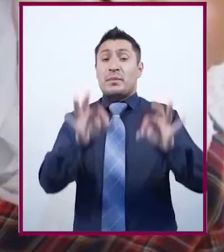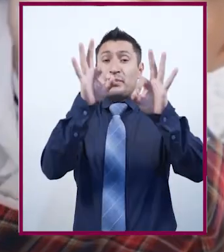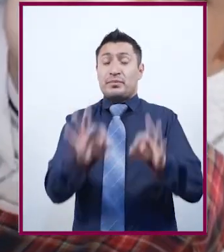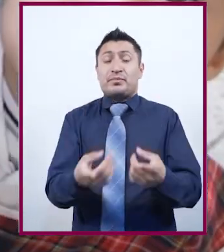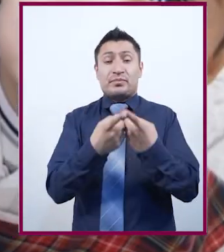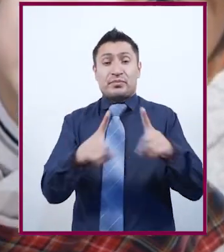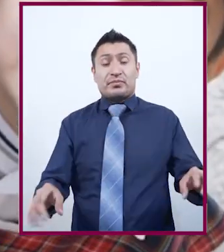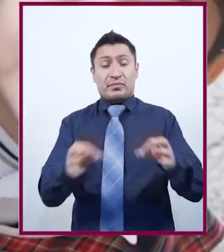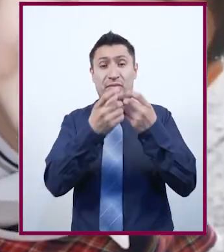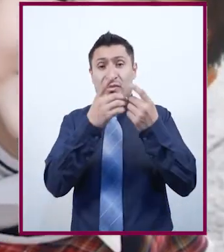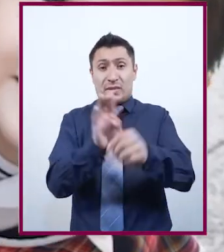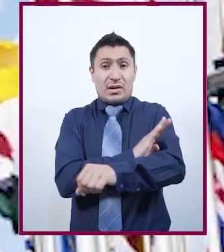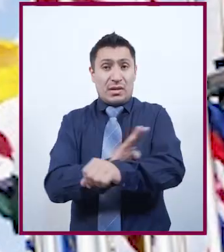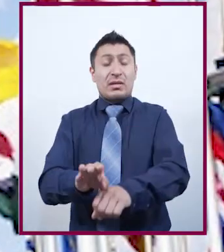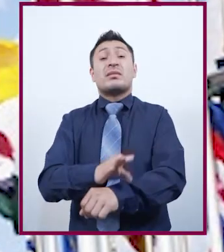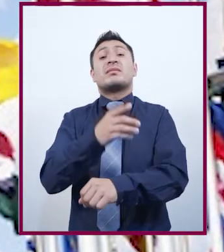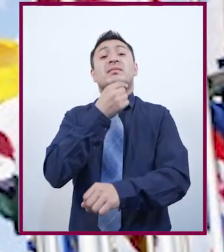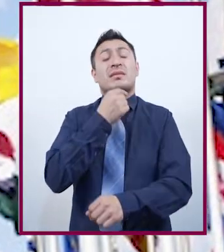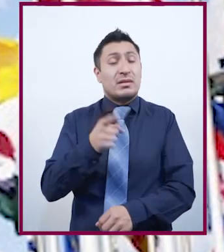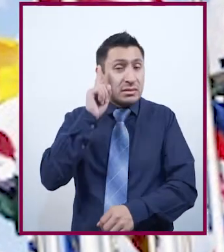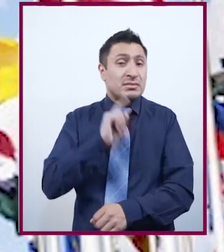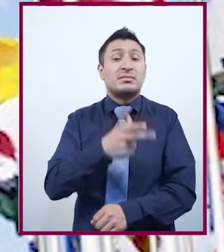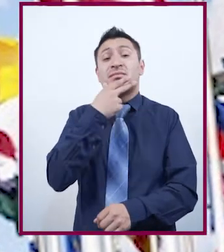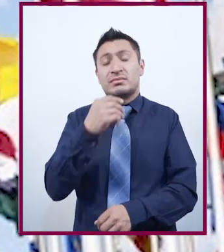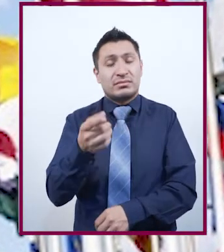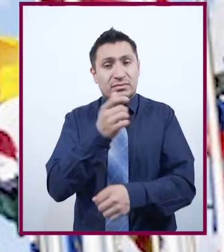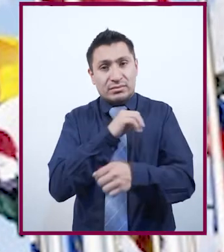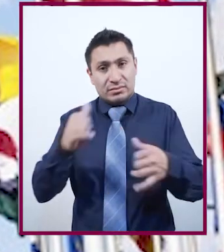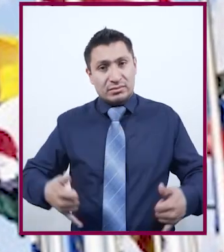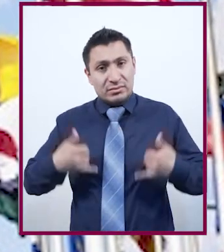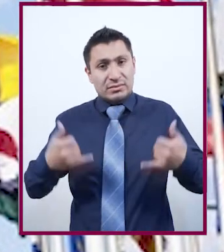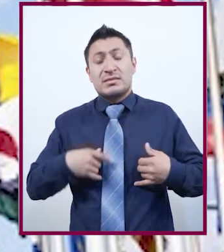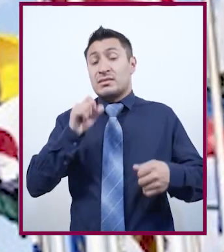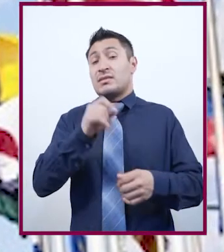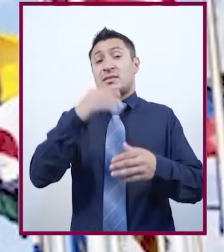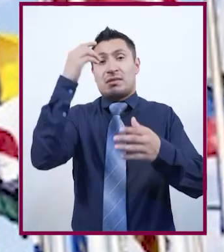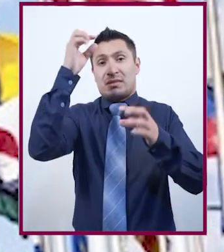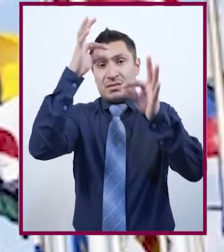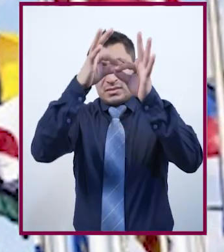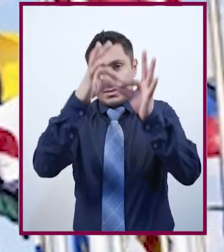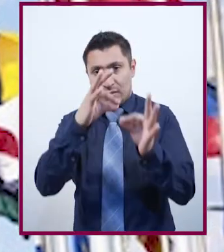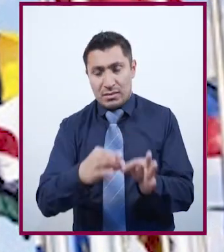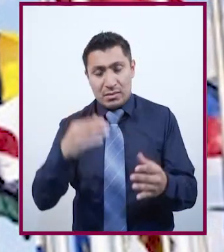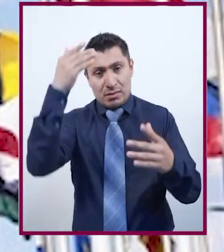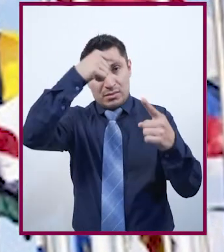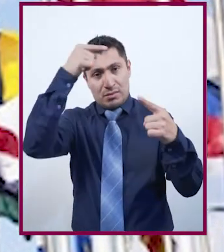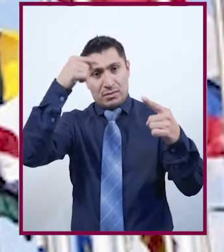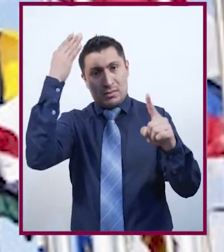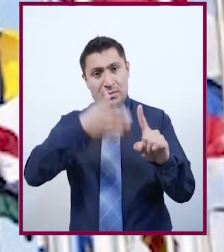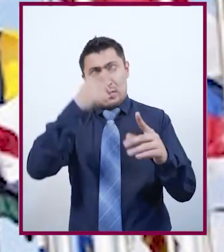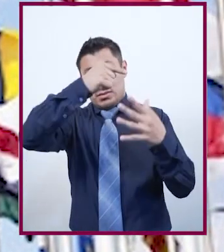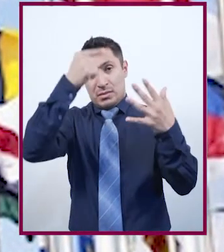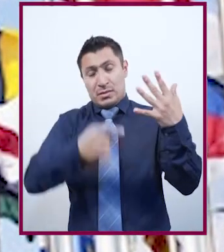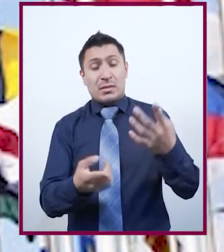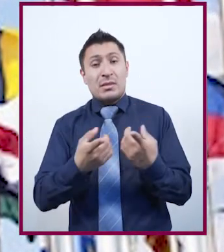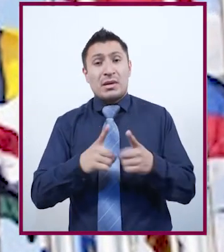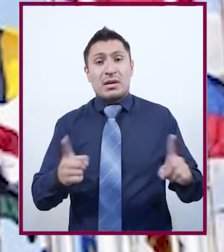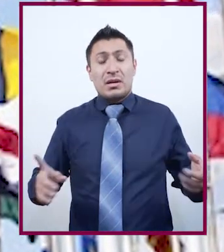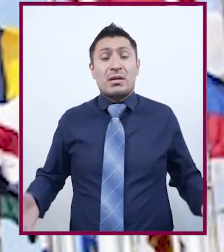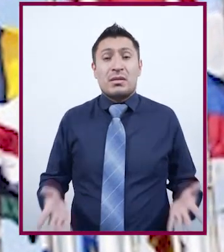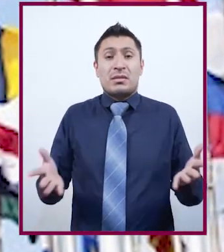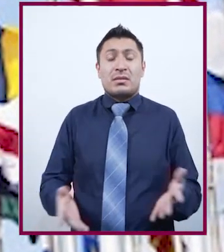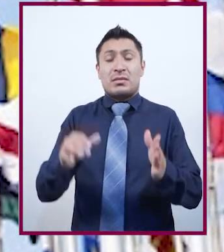niños, niñas y adolescentes, así como el cumplimiento de los Objetivos de Desarrollo Sostenible de la Agenda